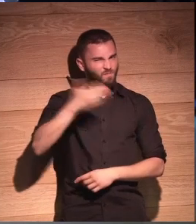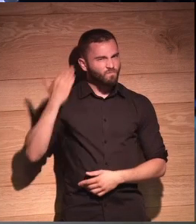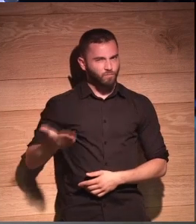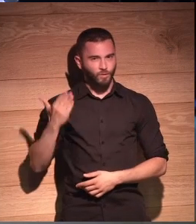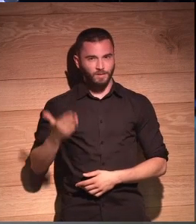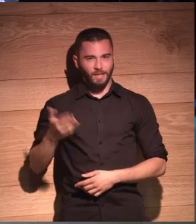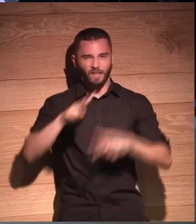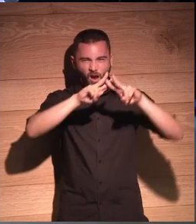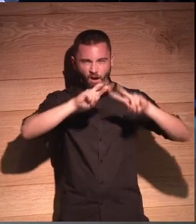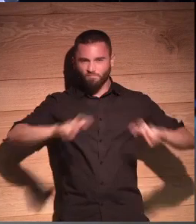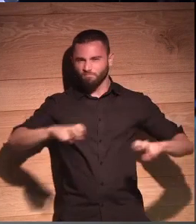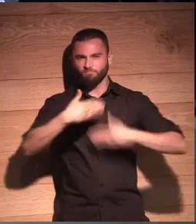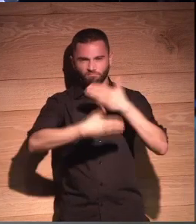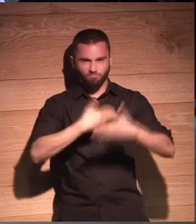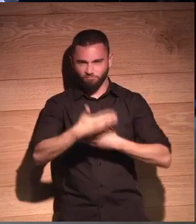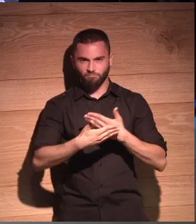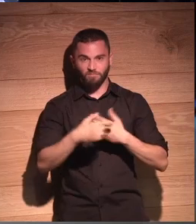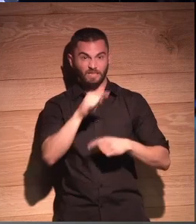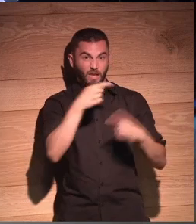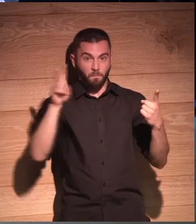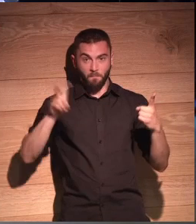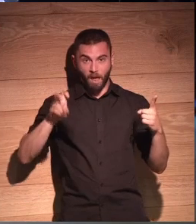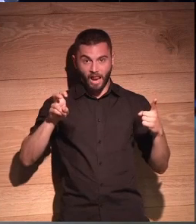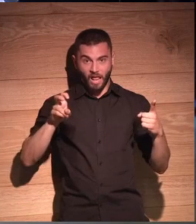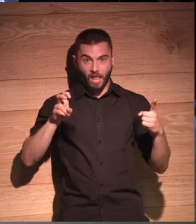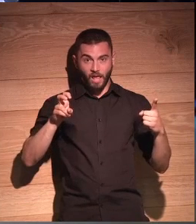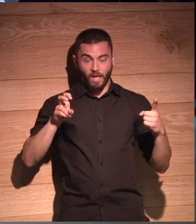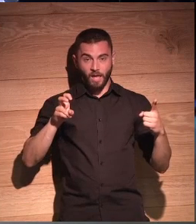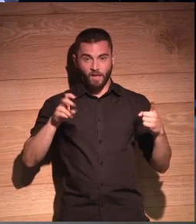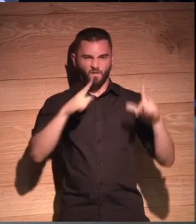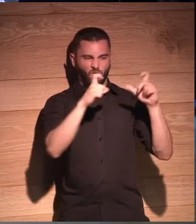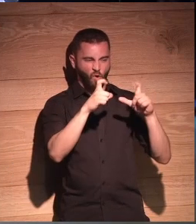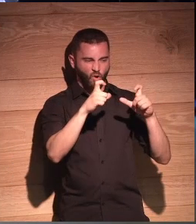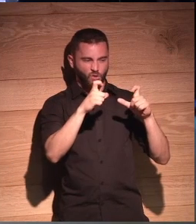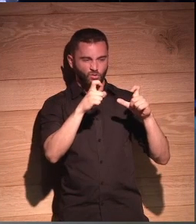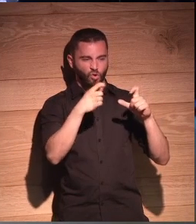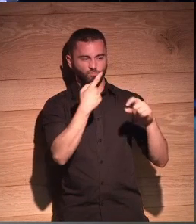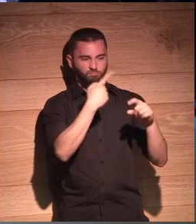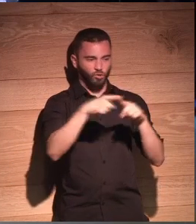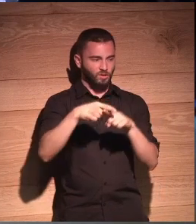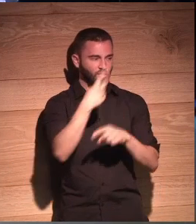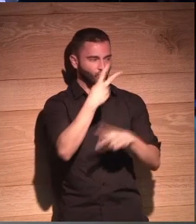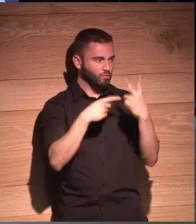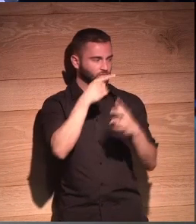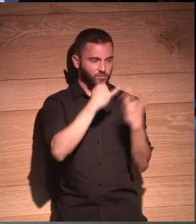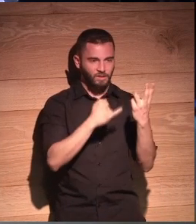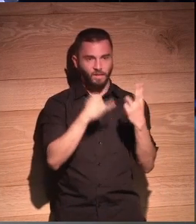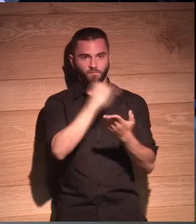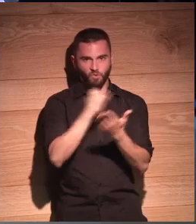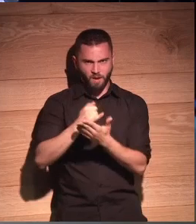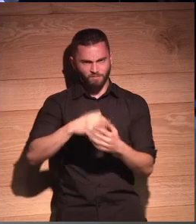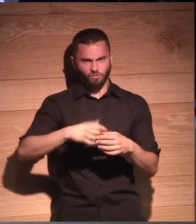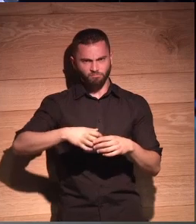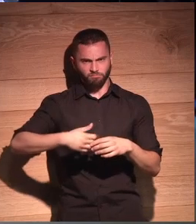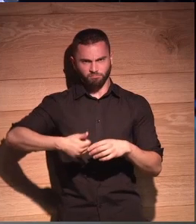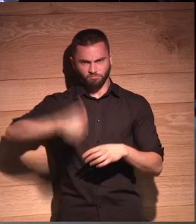en la que se hacen análisis y tal, es la primera que vale para algo más que hacerte la foto y probar 2 o 3 cosas. Se pusieron a un geólogo.